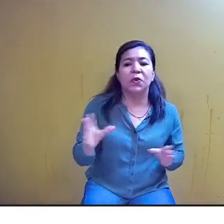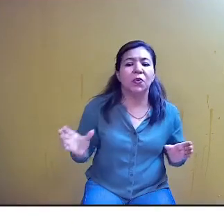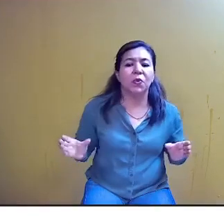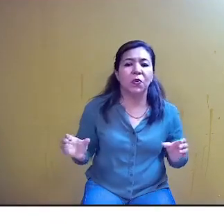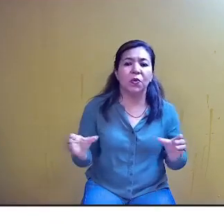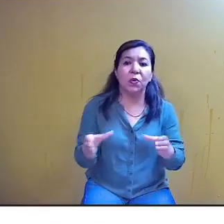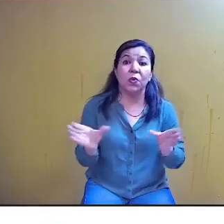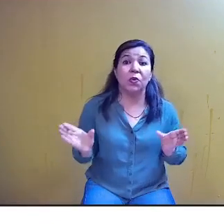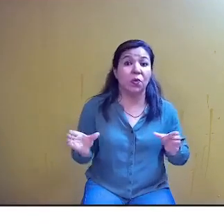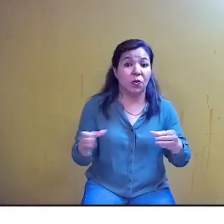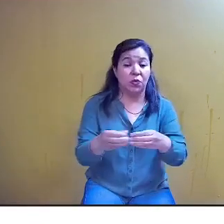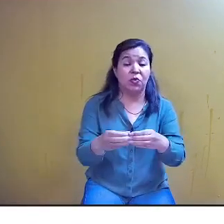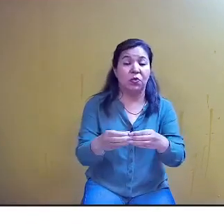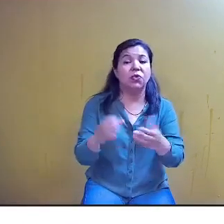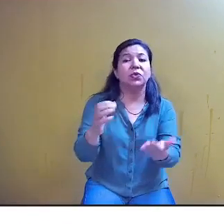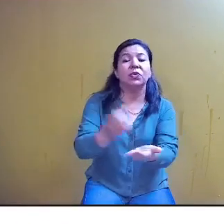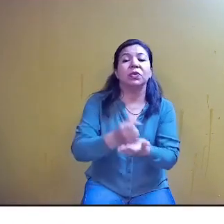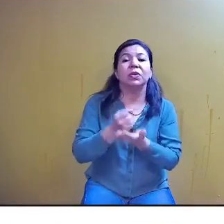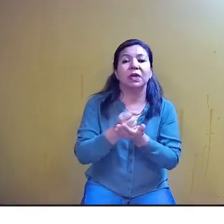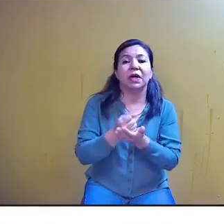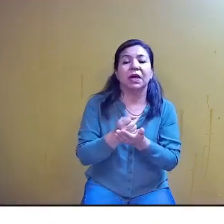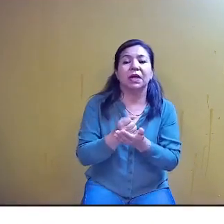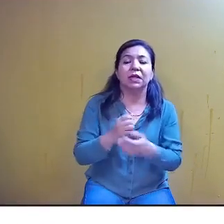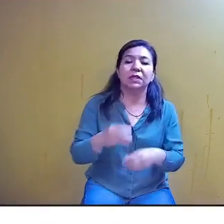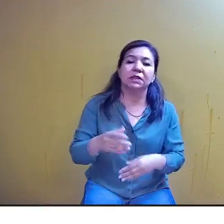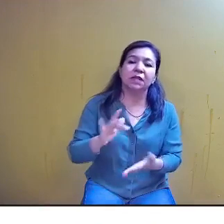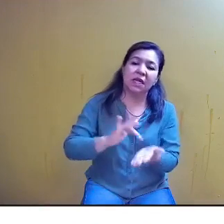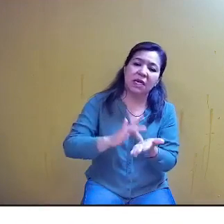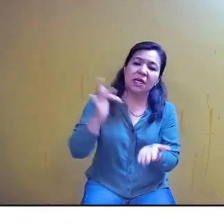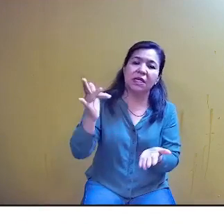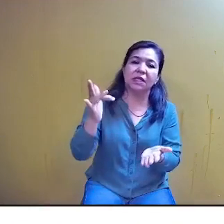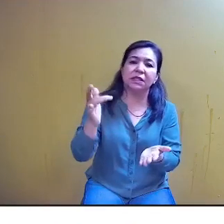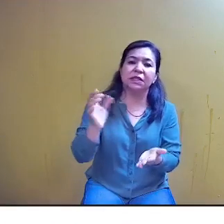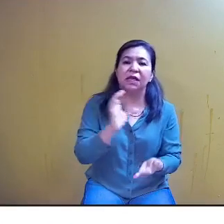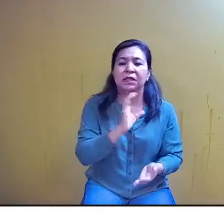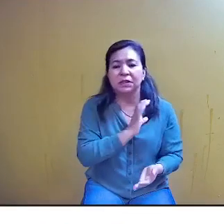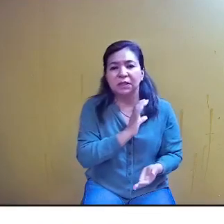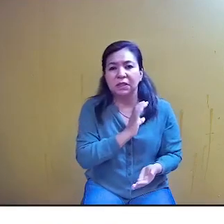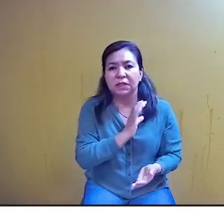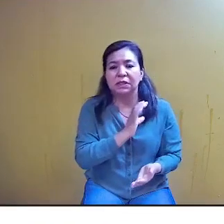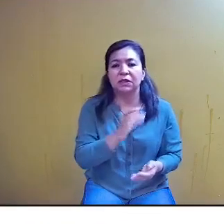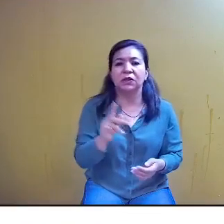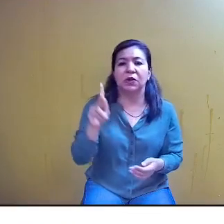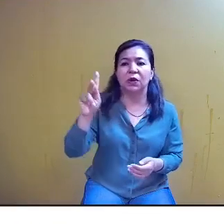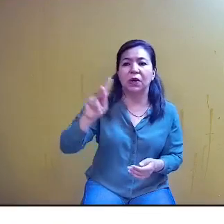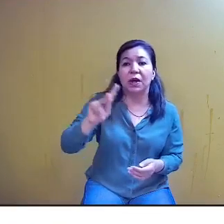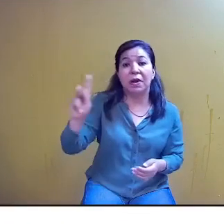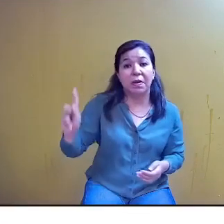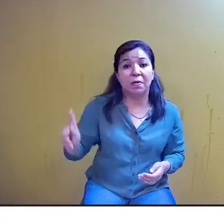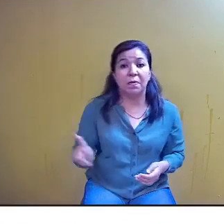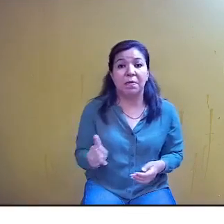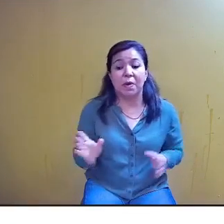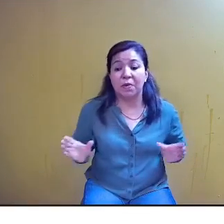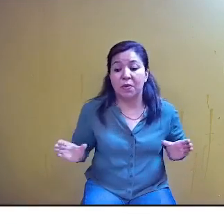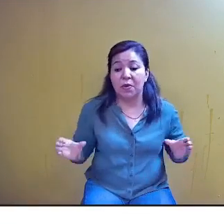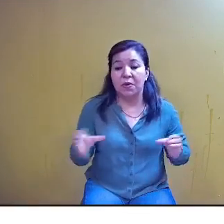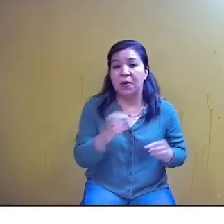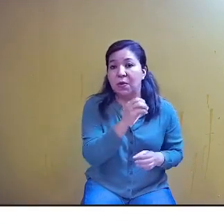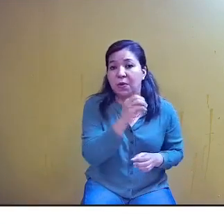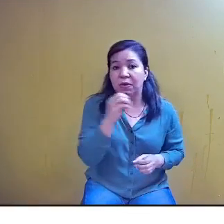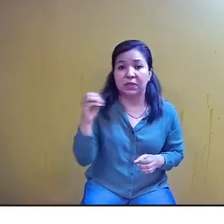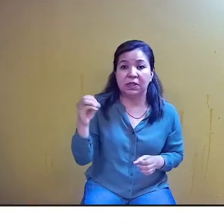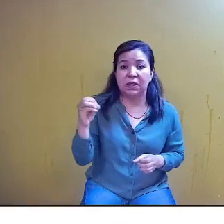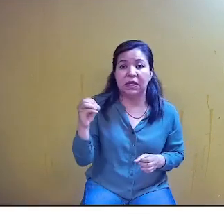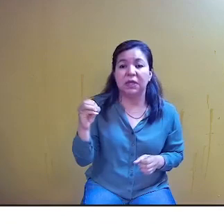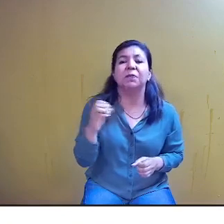lograr. Gracias por todo el cariño, juntos lo vamos a lograr. El pueblo organizado lo puede todo. Cuando un pueblo se organiza,